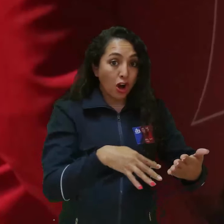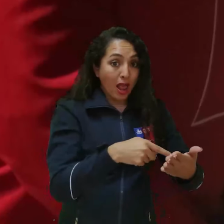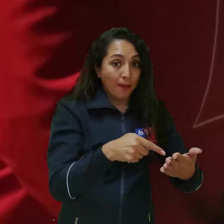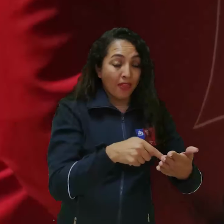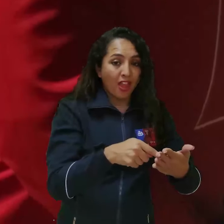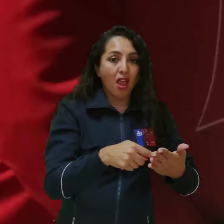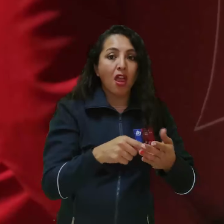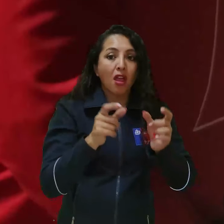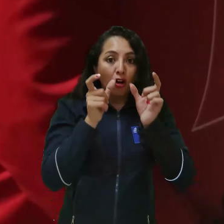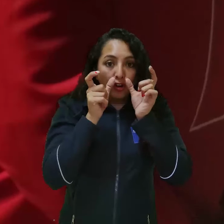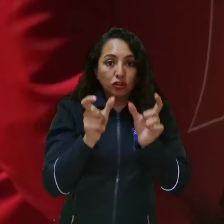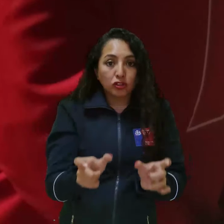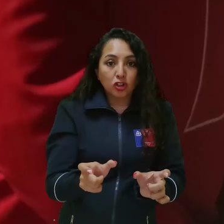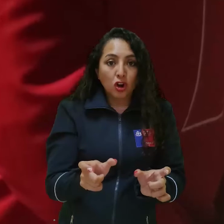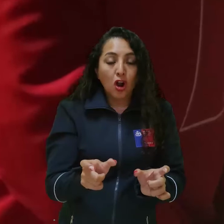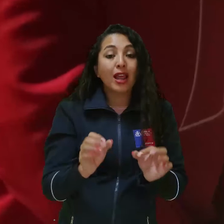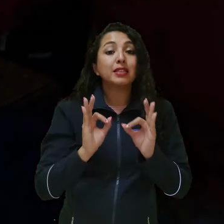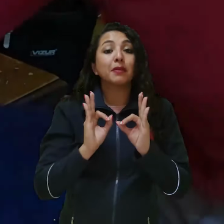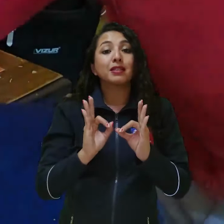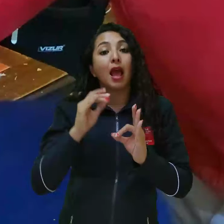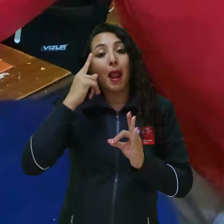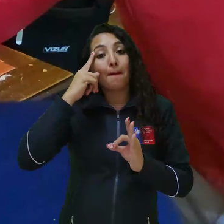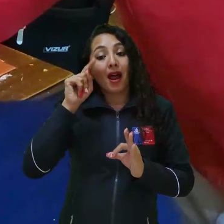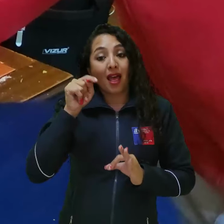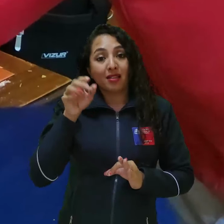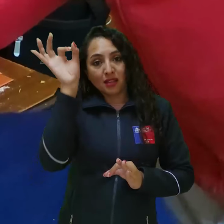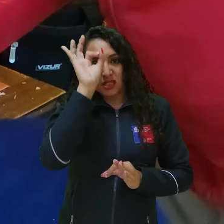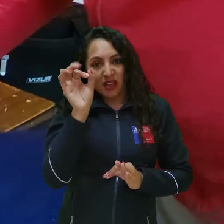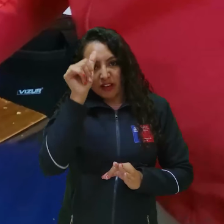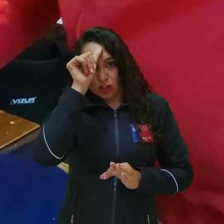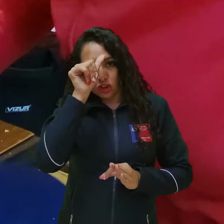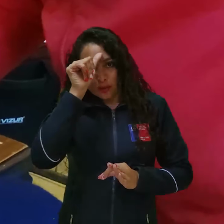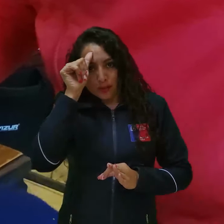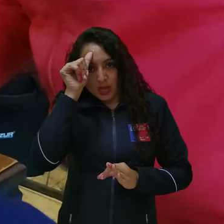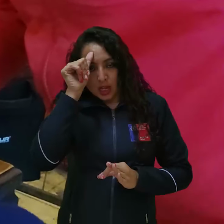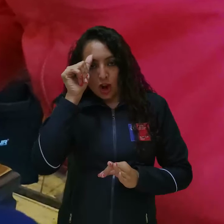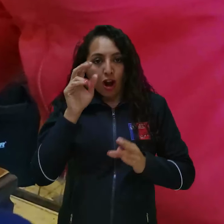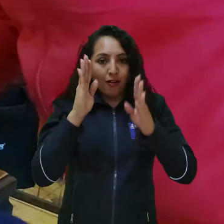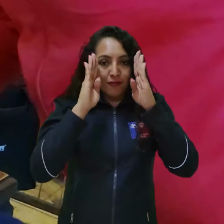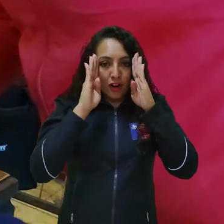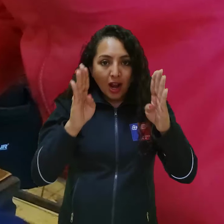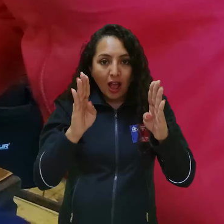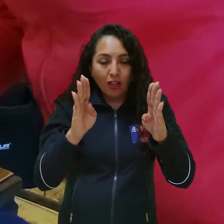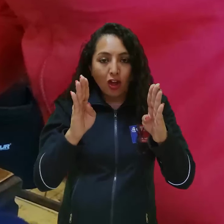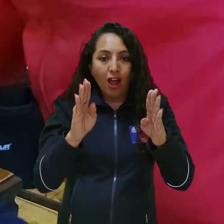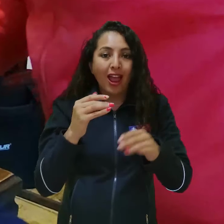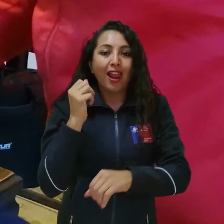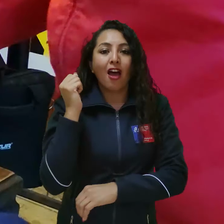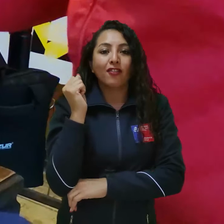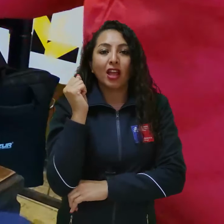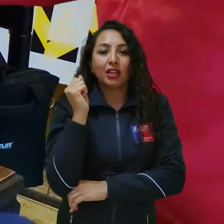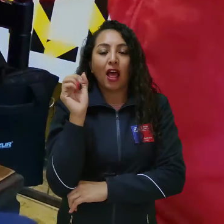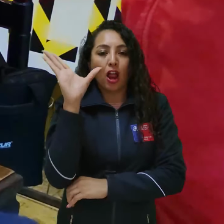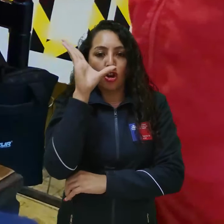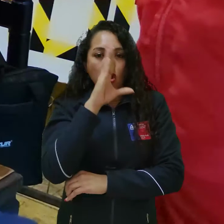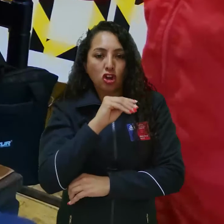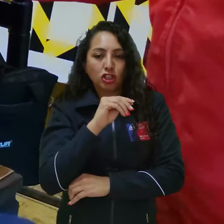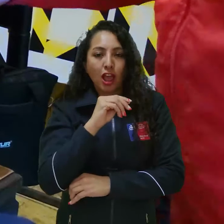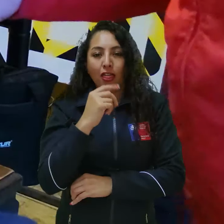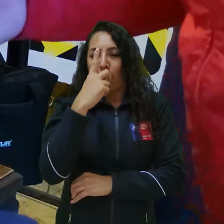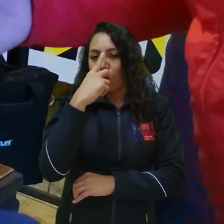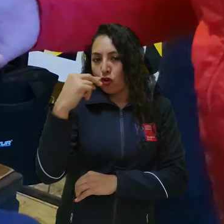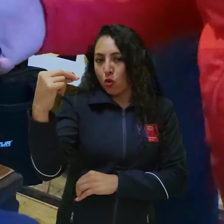También hemos dispuesto de un programa de vacunación, de fiscalización especial para este fin de semana largo, principalmente enfocado en la fiesta